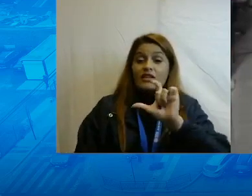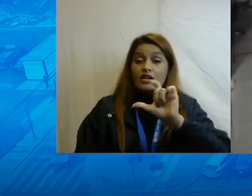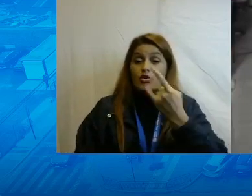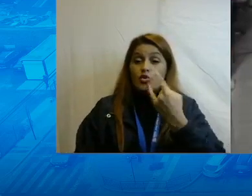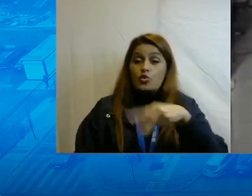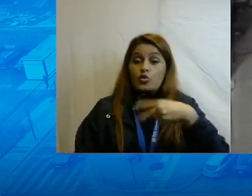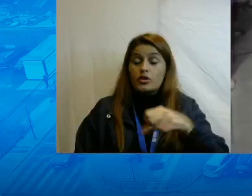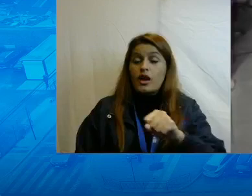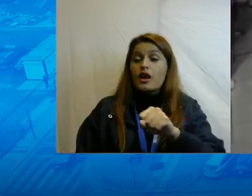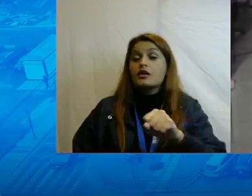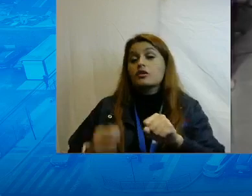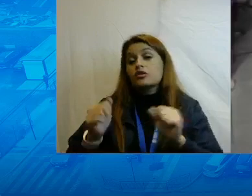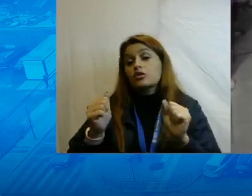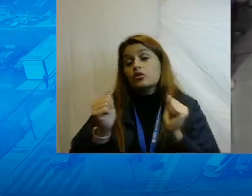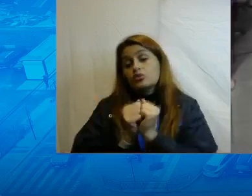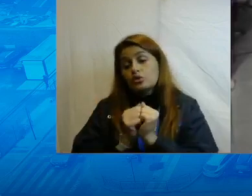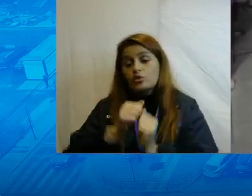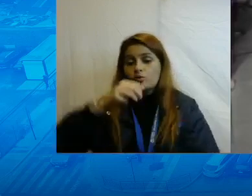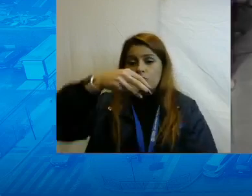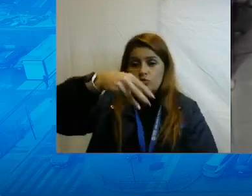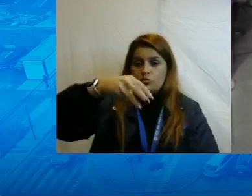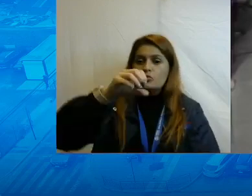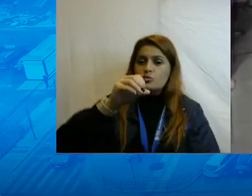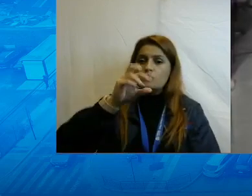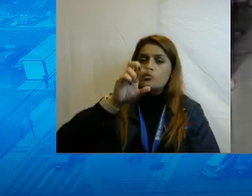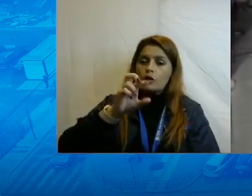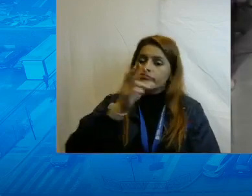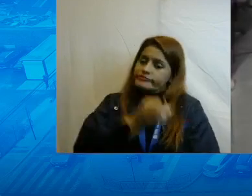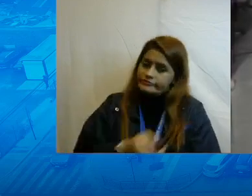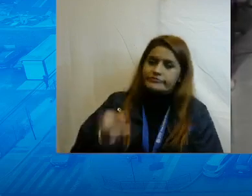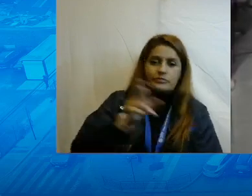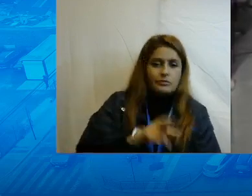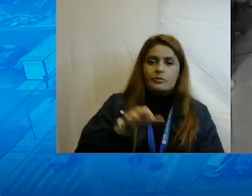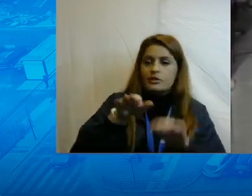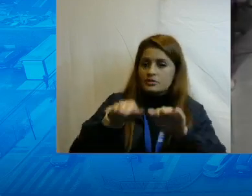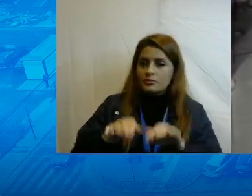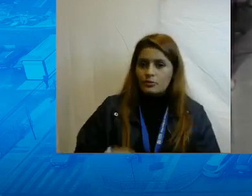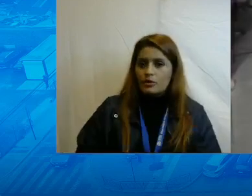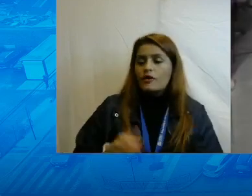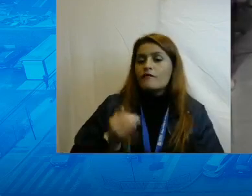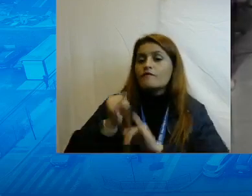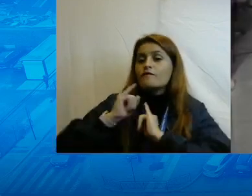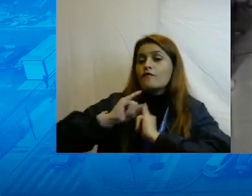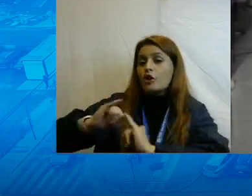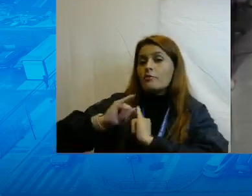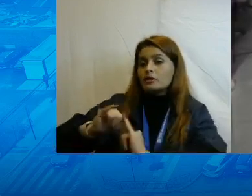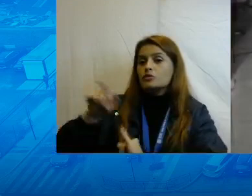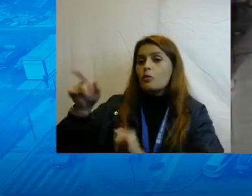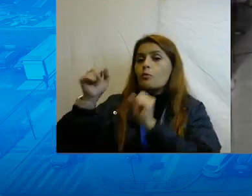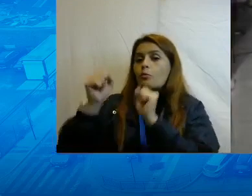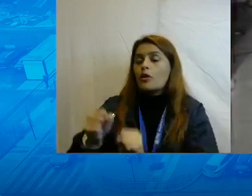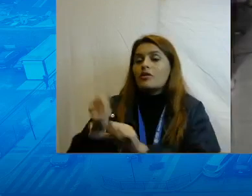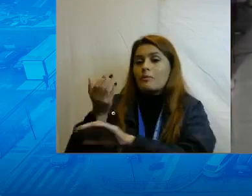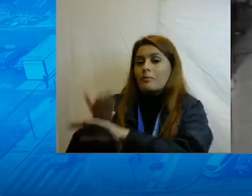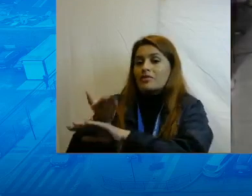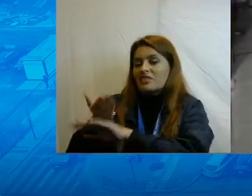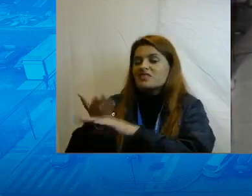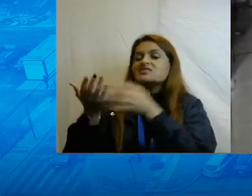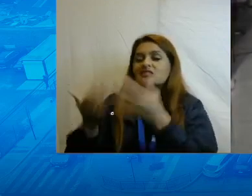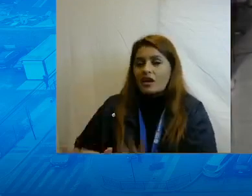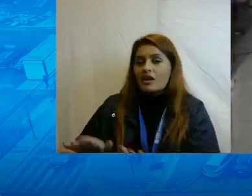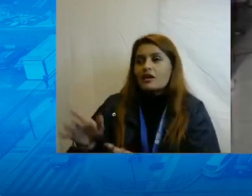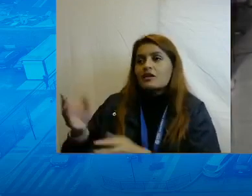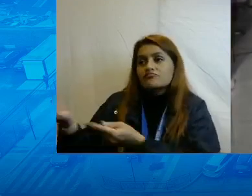MOP, hemos reiterado las solicitudes y la entrega de información para que la puedan tener ustedes claramente.